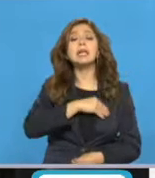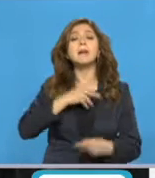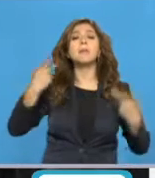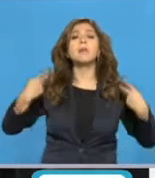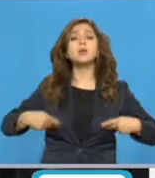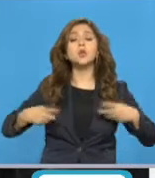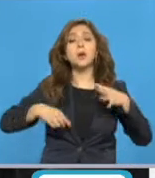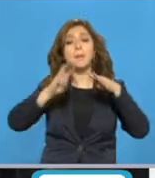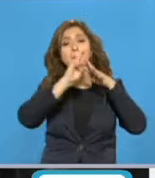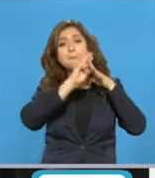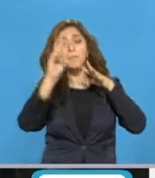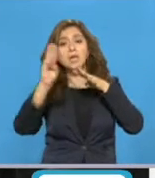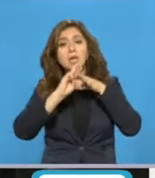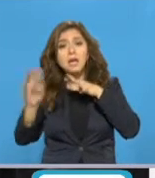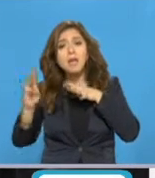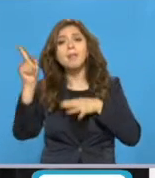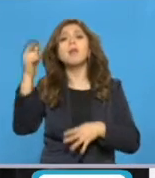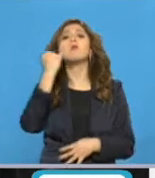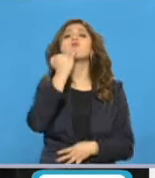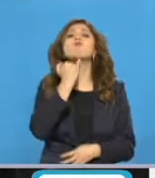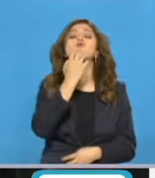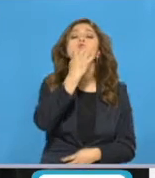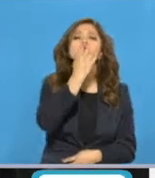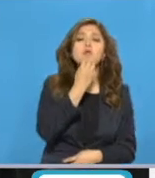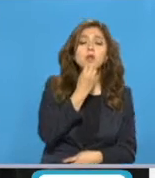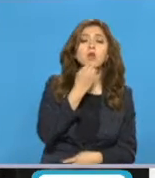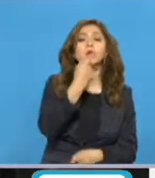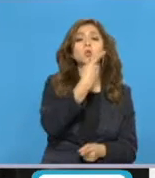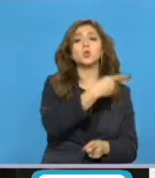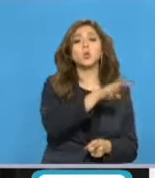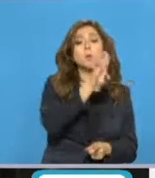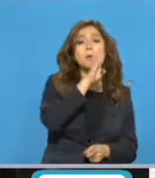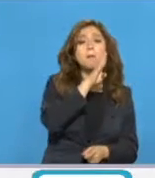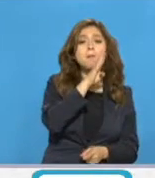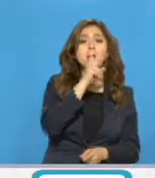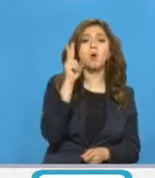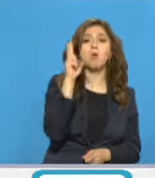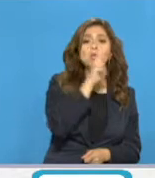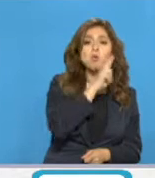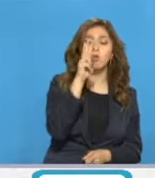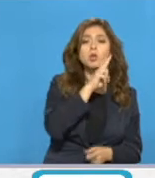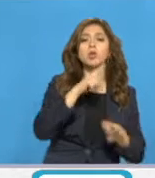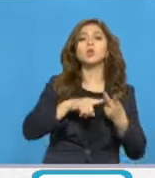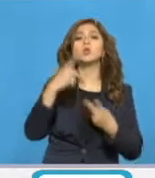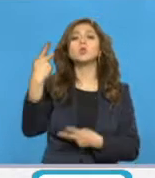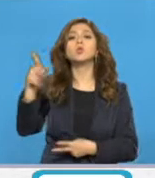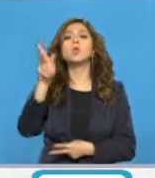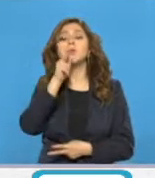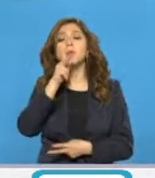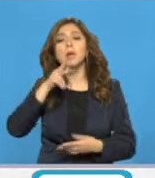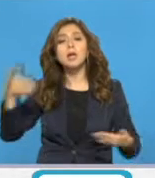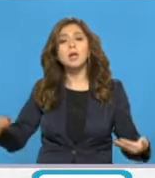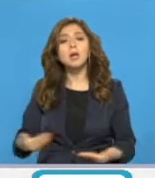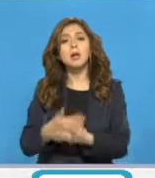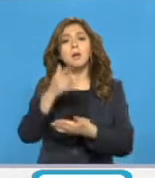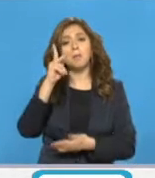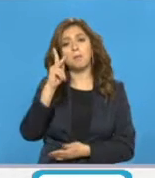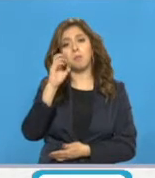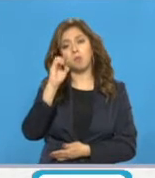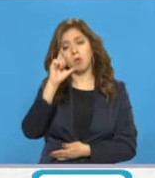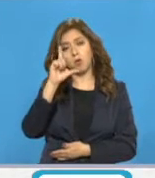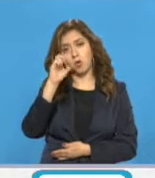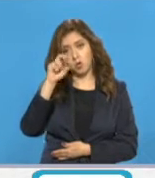de inmigrantes judíos. La madre era rusa, el padre era polaco, y